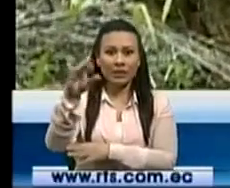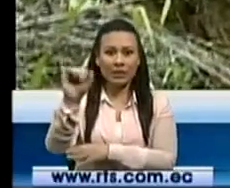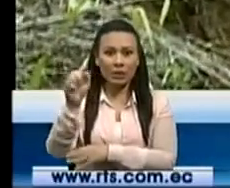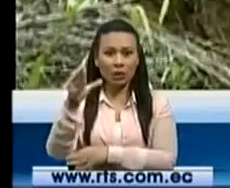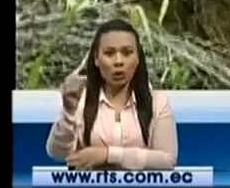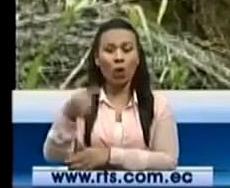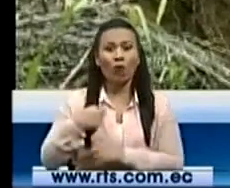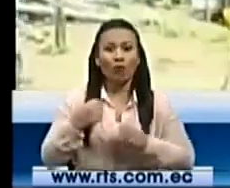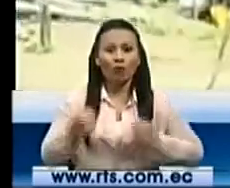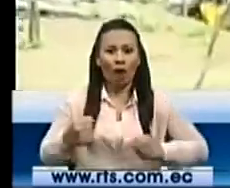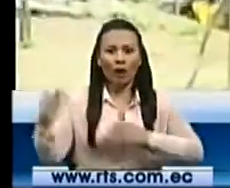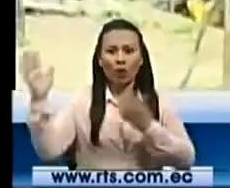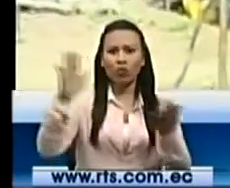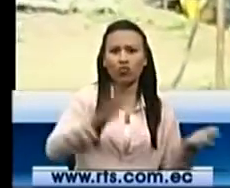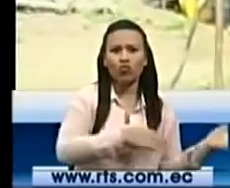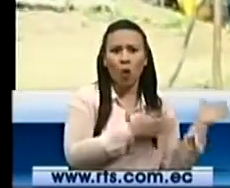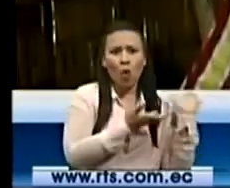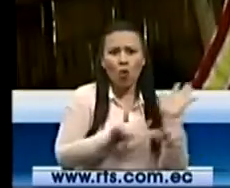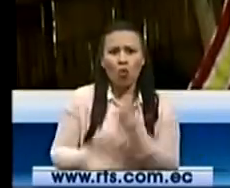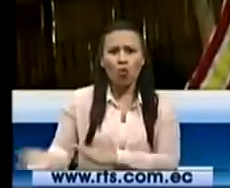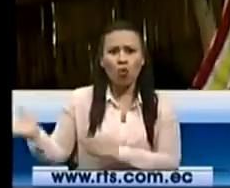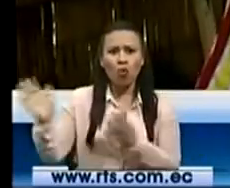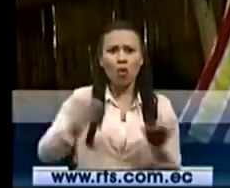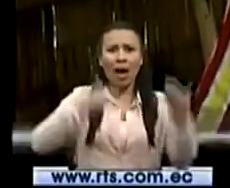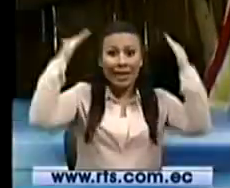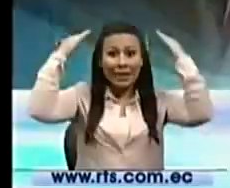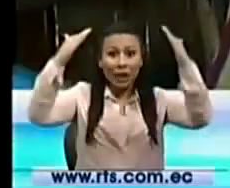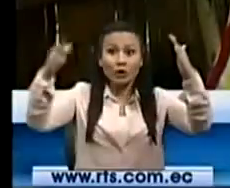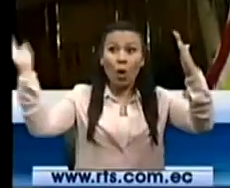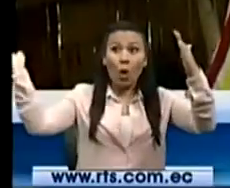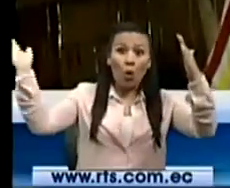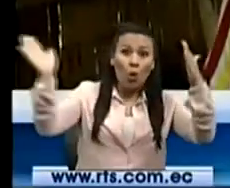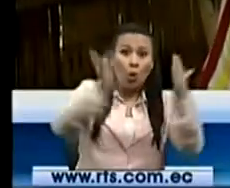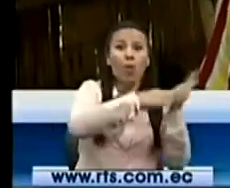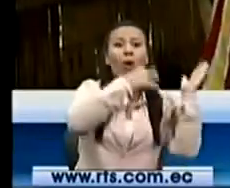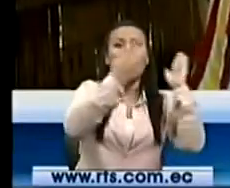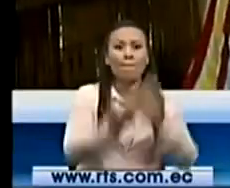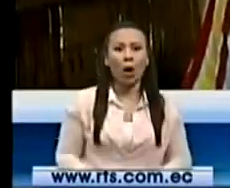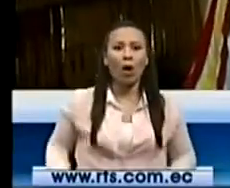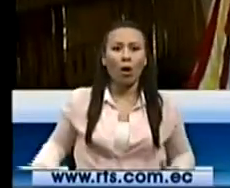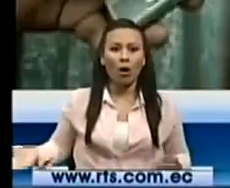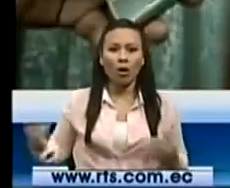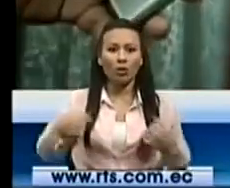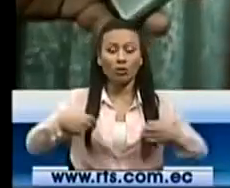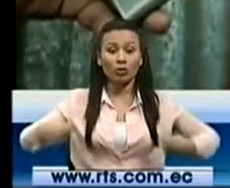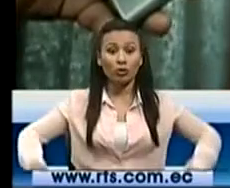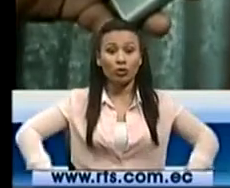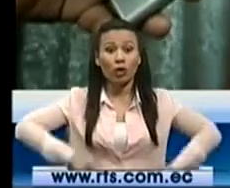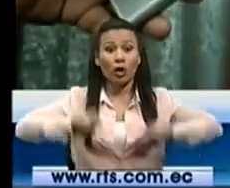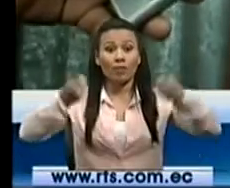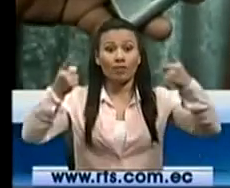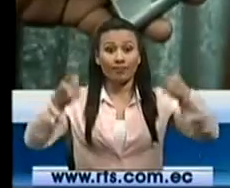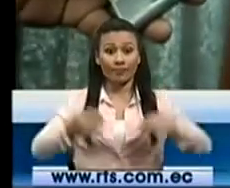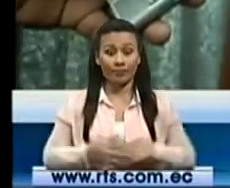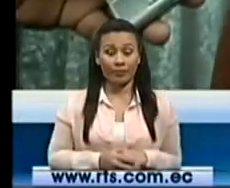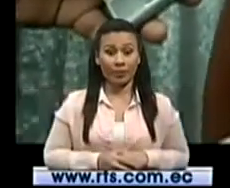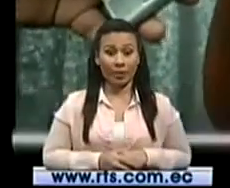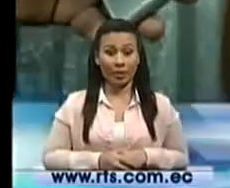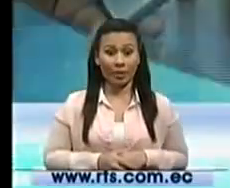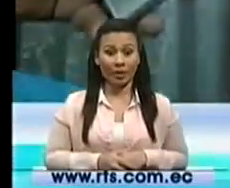del fuerte viento que traía la lluvia. Relámpago y trueno, sí. ¿Y este cómo es? ¿Rayos? Es algo que no sé